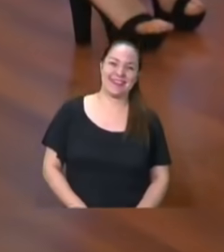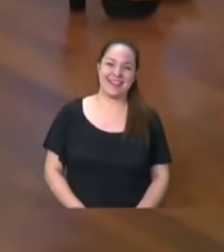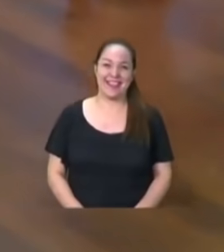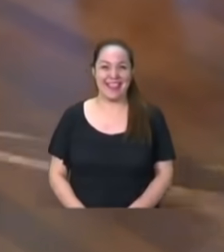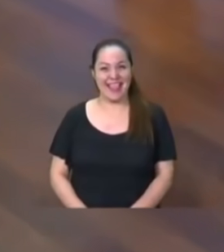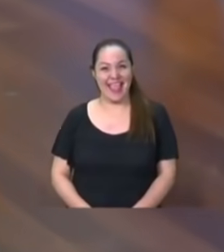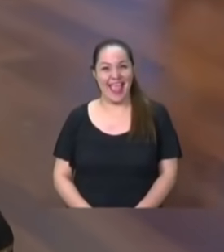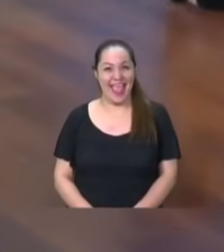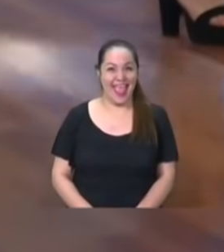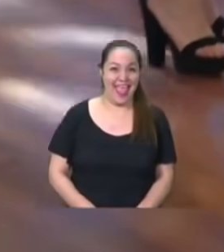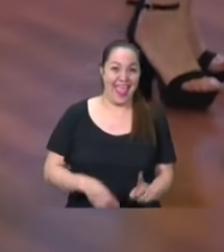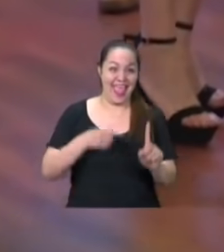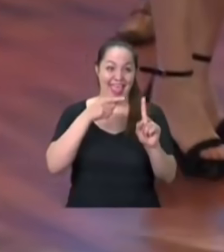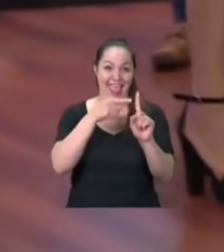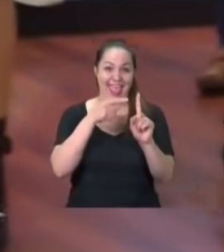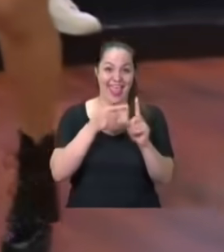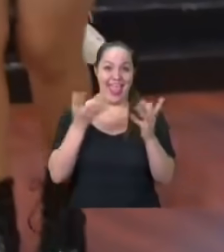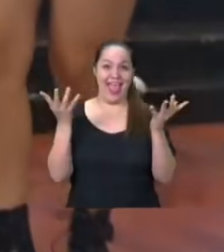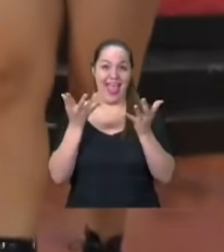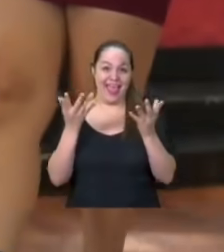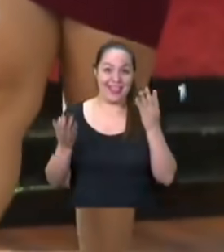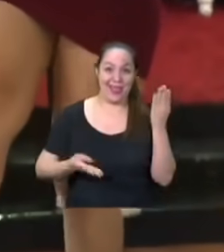Ella es la coreógrafa.